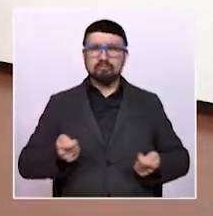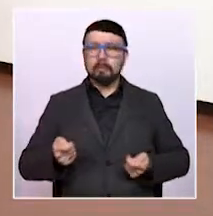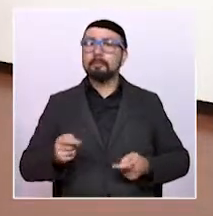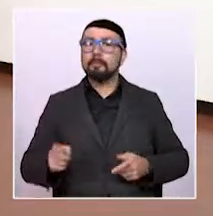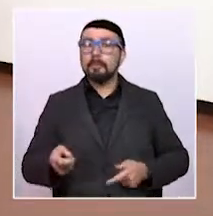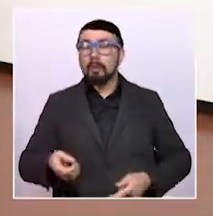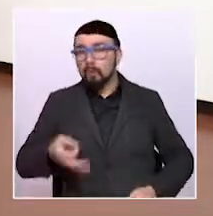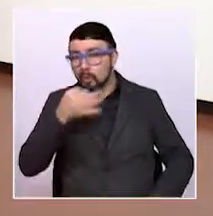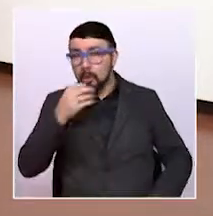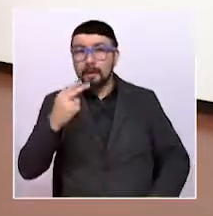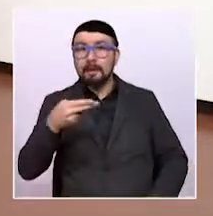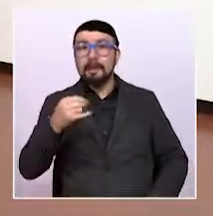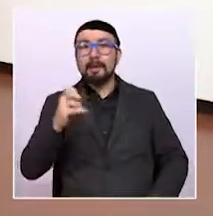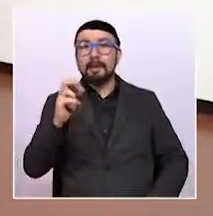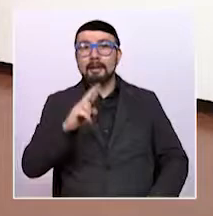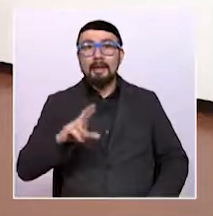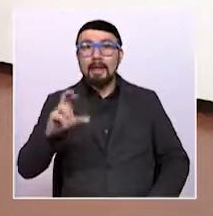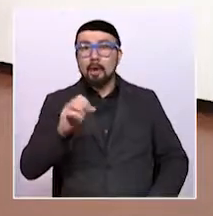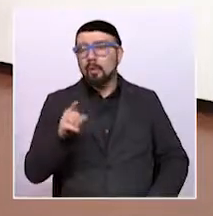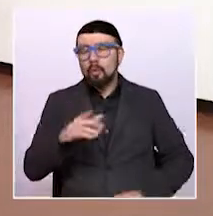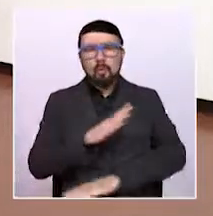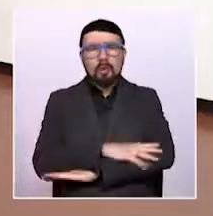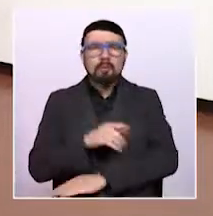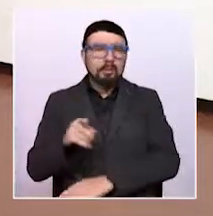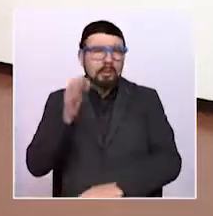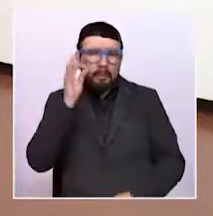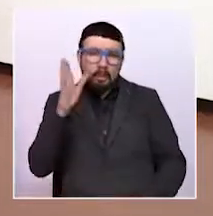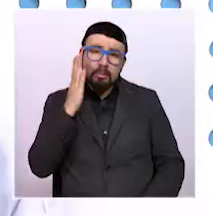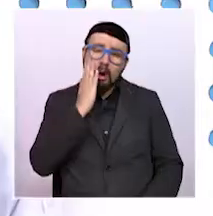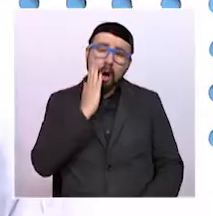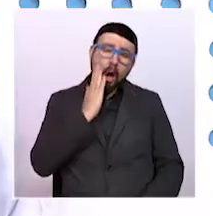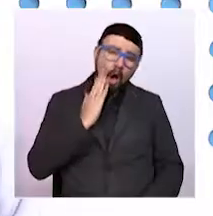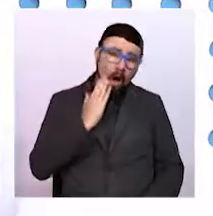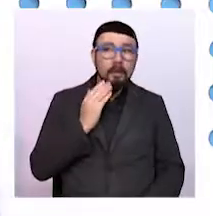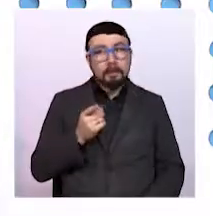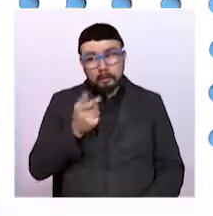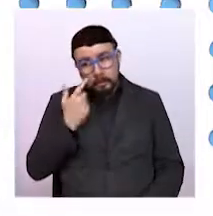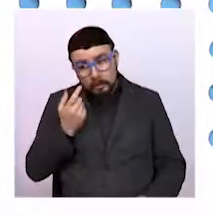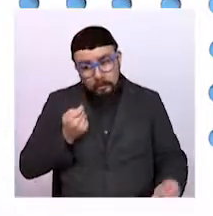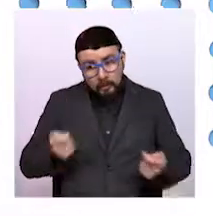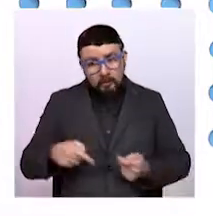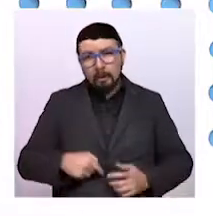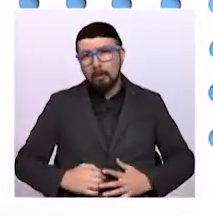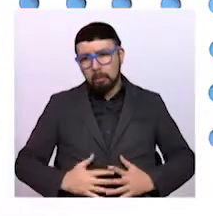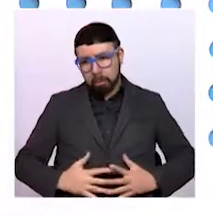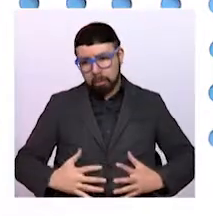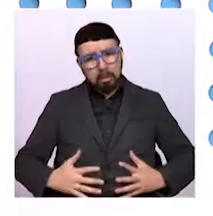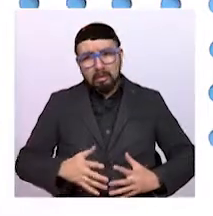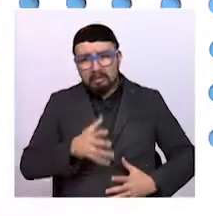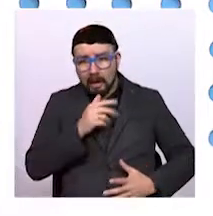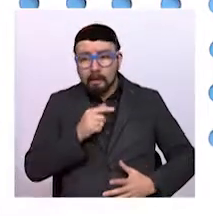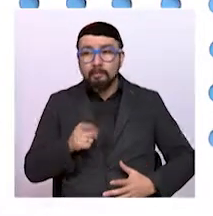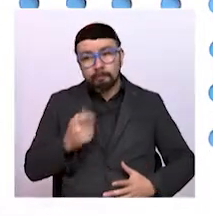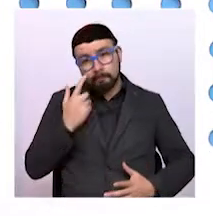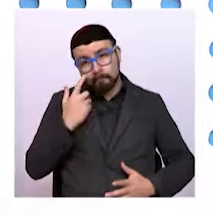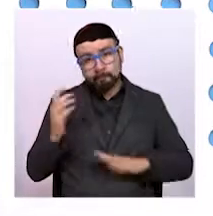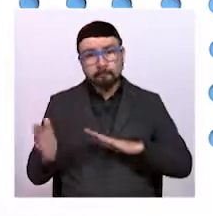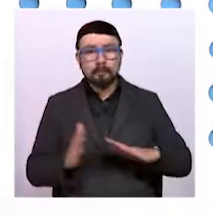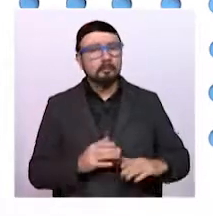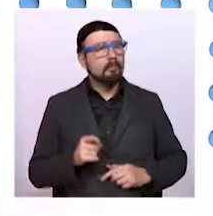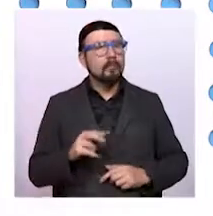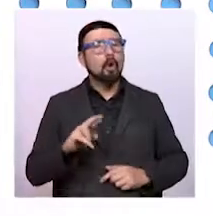juiciosa en caso de tener anemia porque eso sí puede repercutir en el crecimiento del feto perfecto doctora hay otra enfermedad que